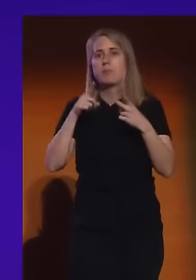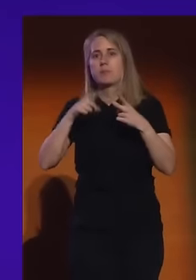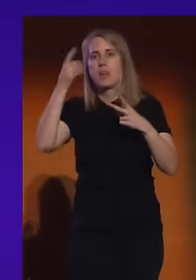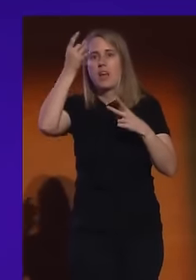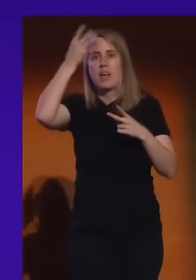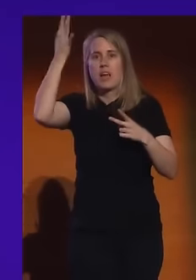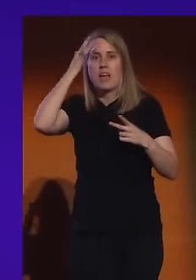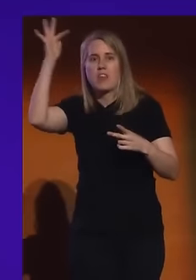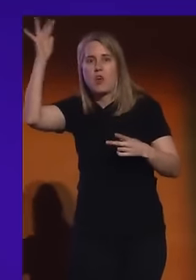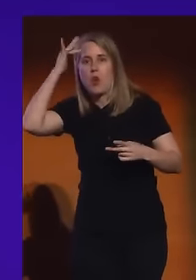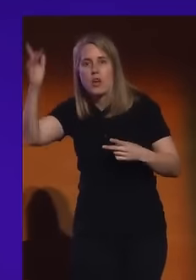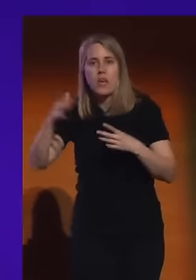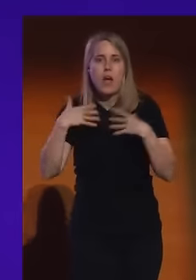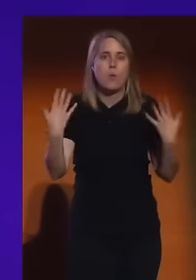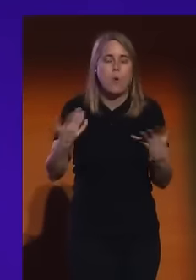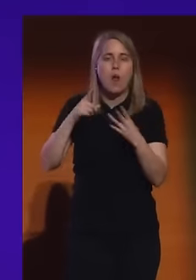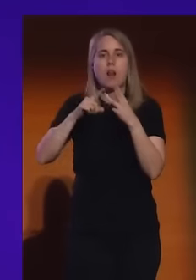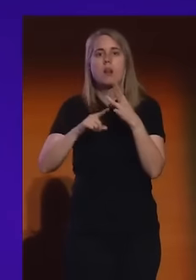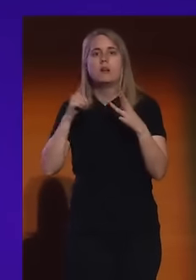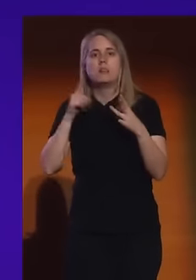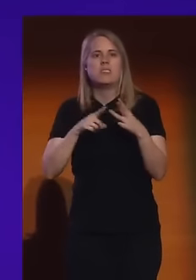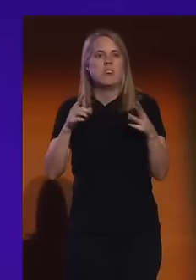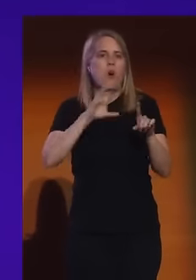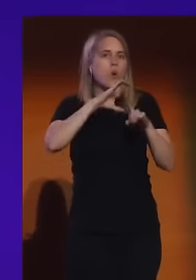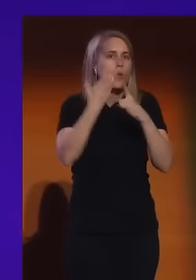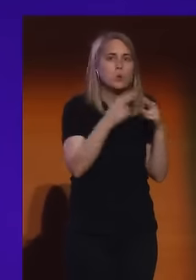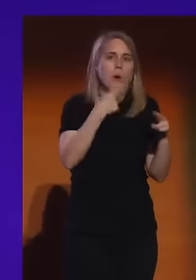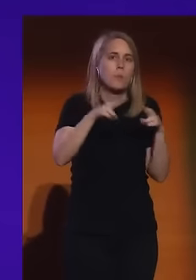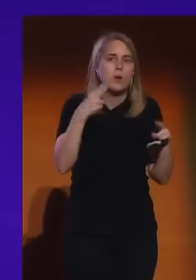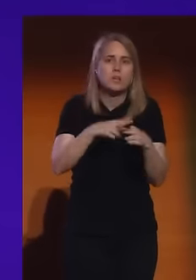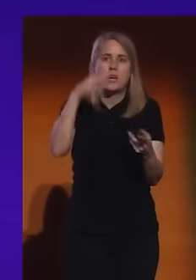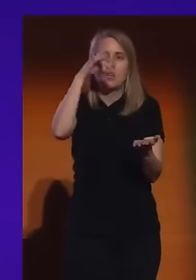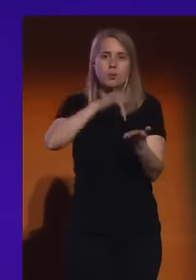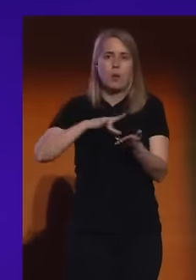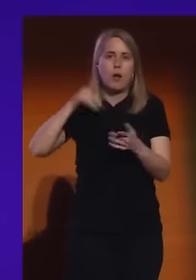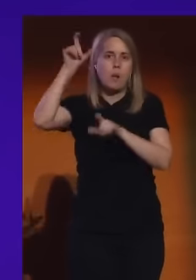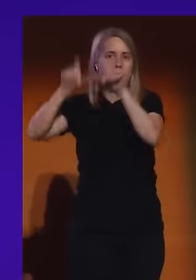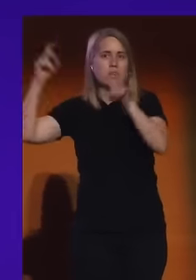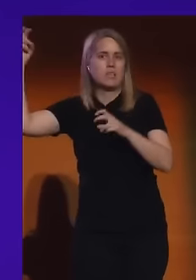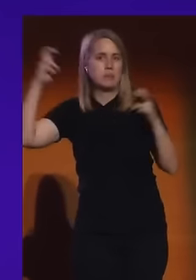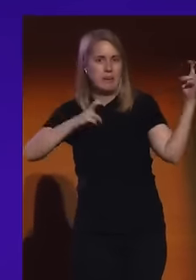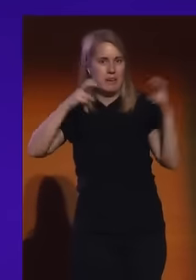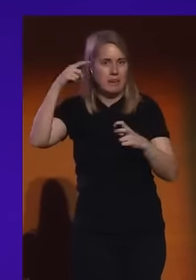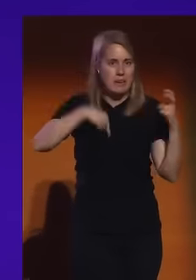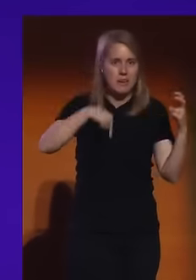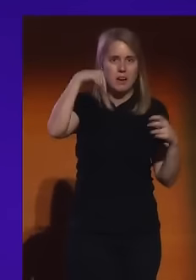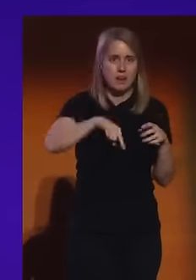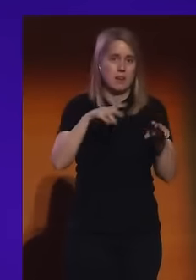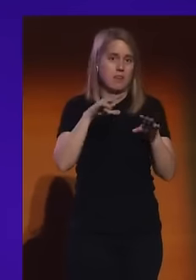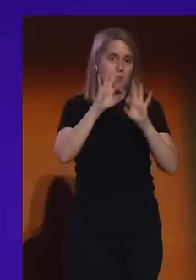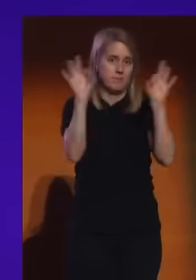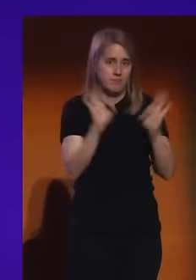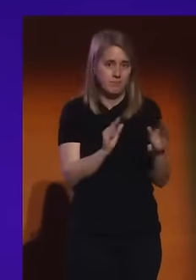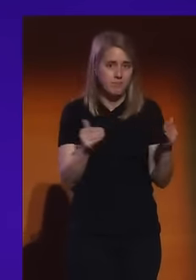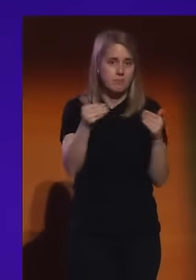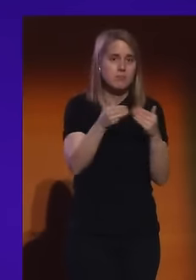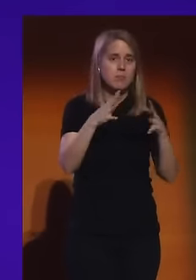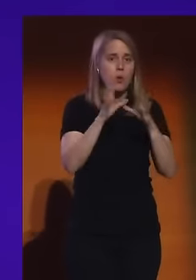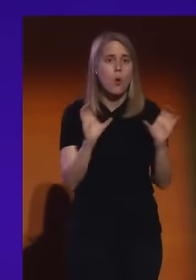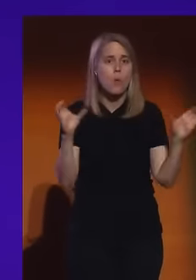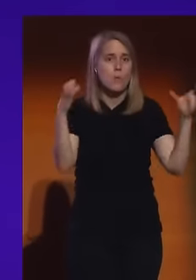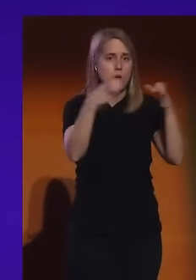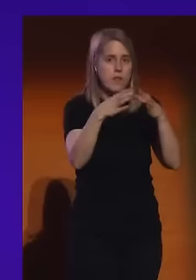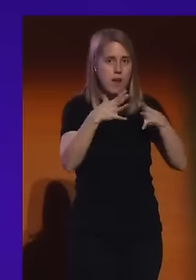ideología de cuál es digamos la cultura política de la que viene la gente que componemos esta gran